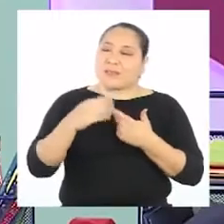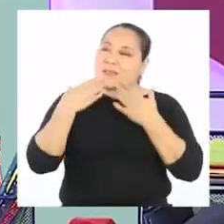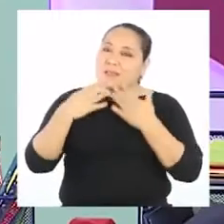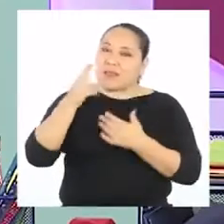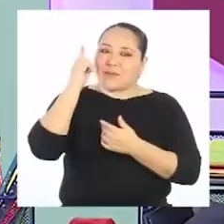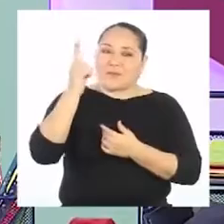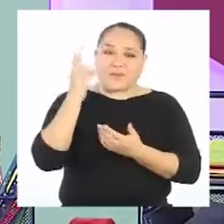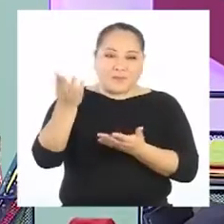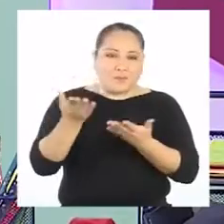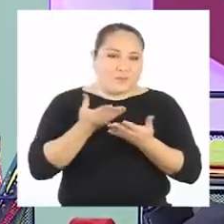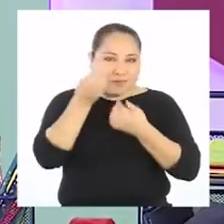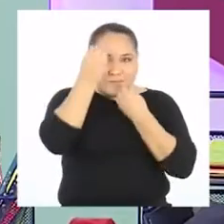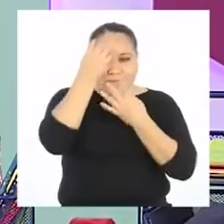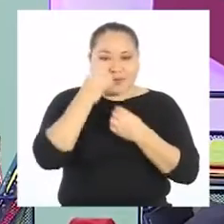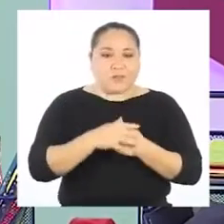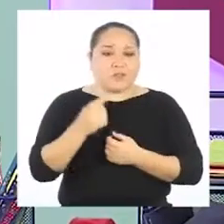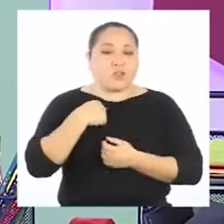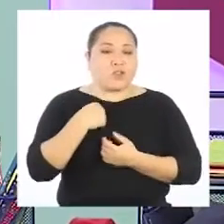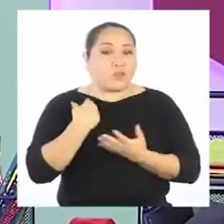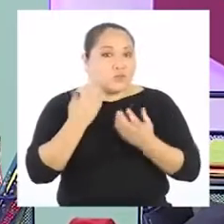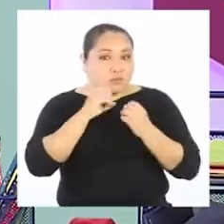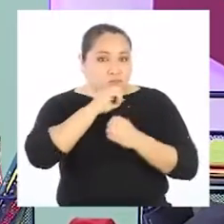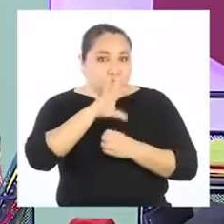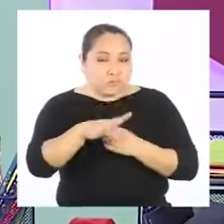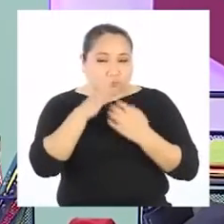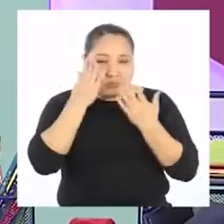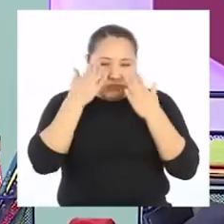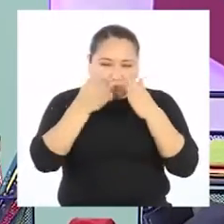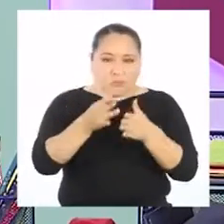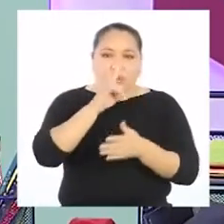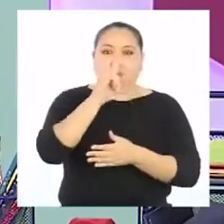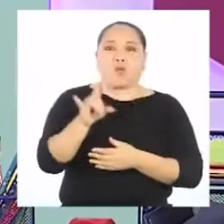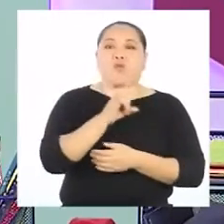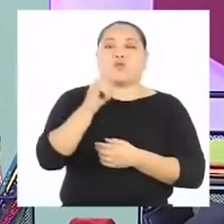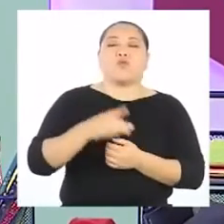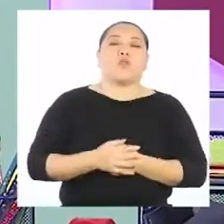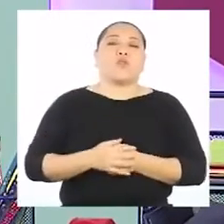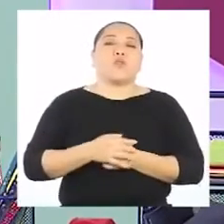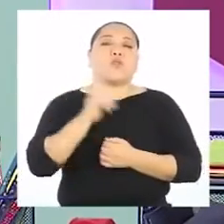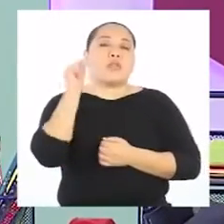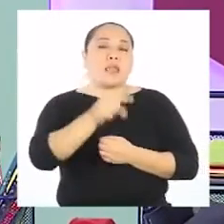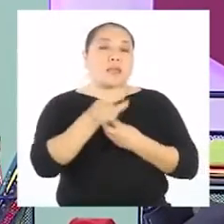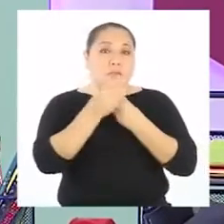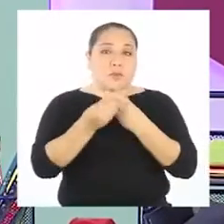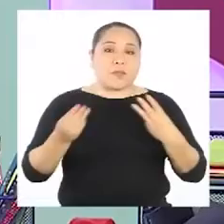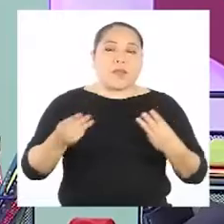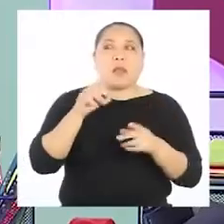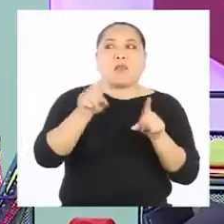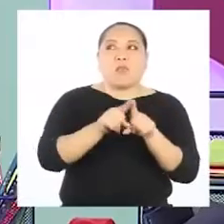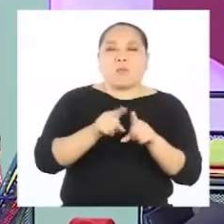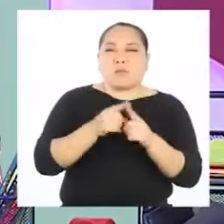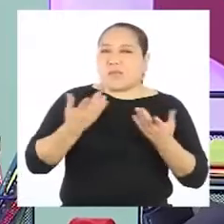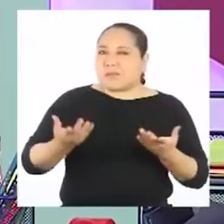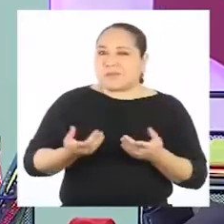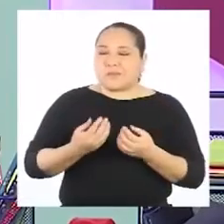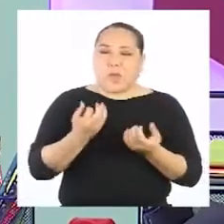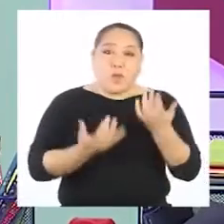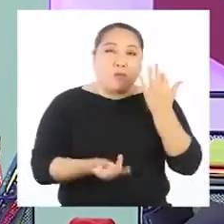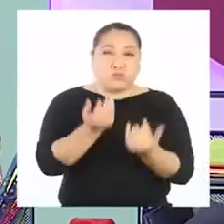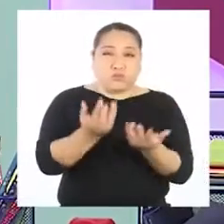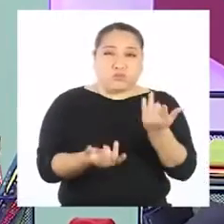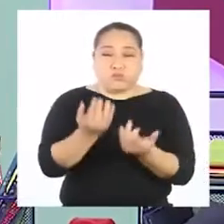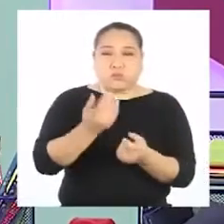Gracias, profesor, por la información brindada. Yo quiero enfatizar que el uso y la manipulación de estos productos también pueden